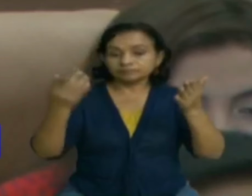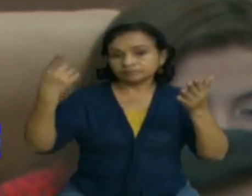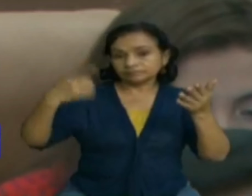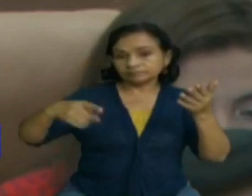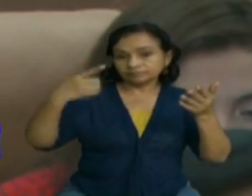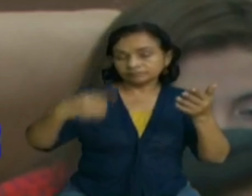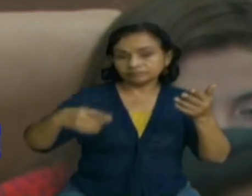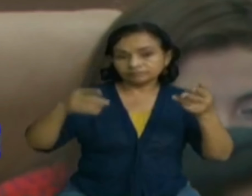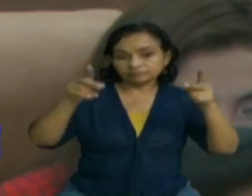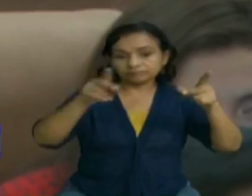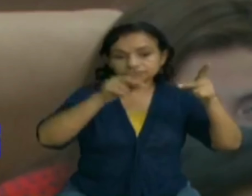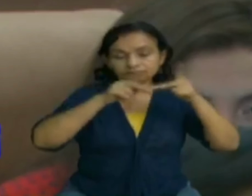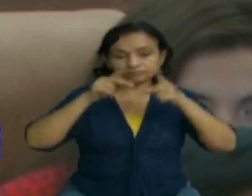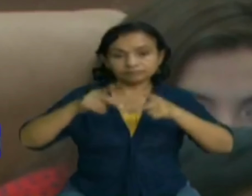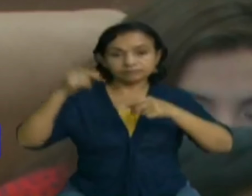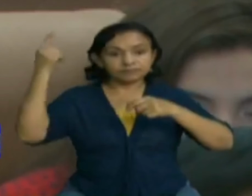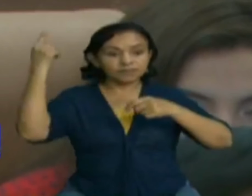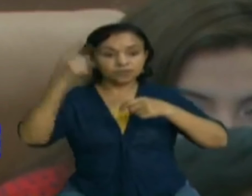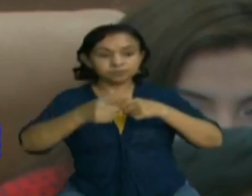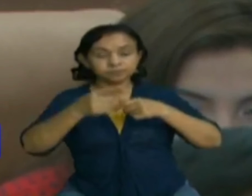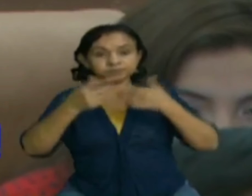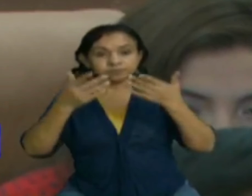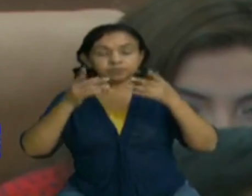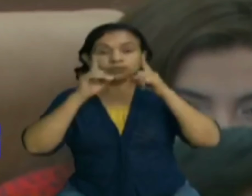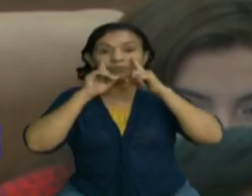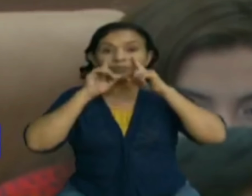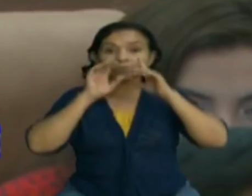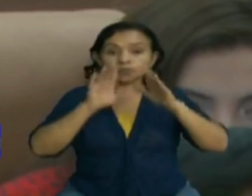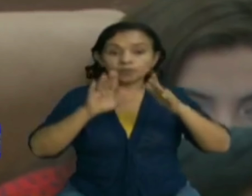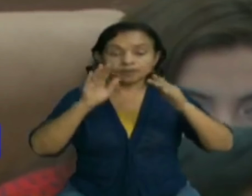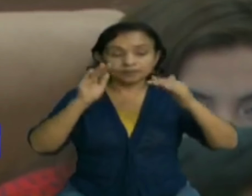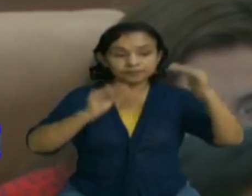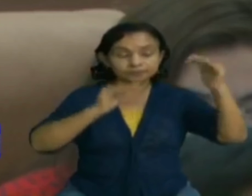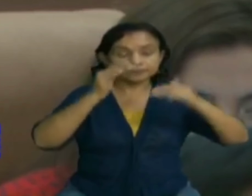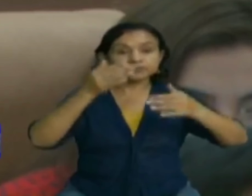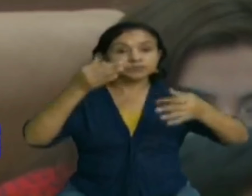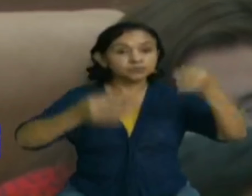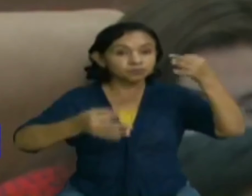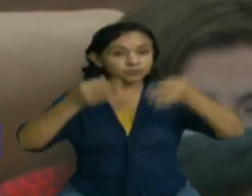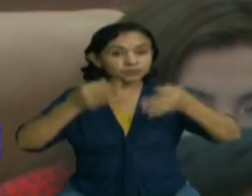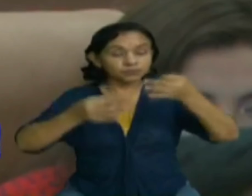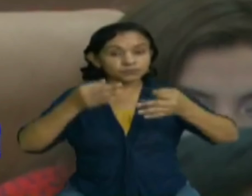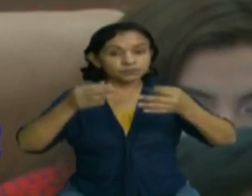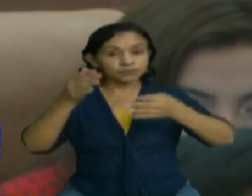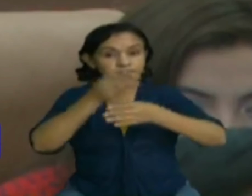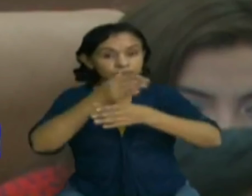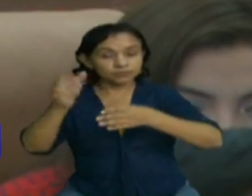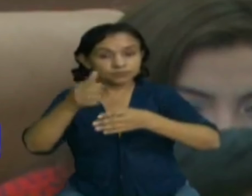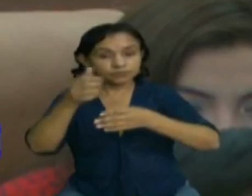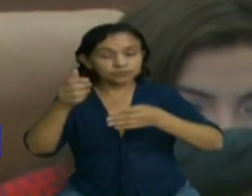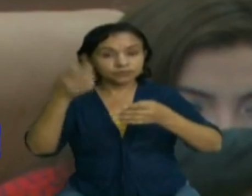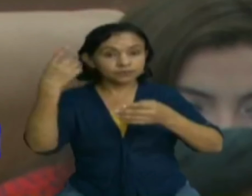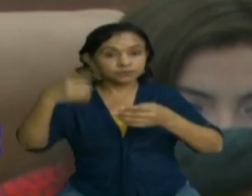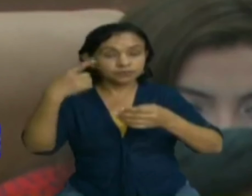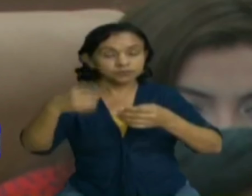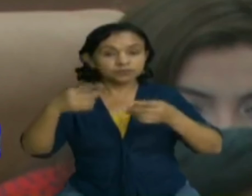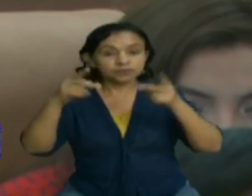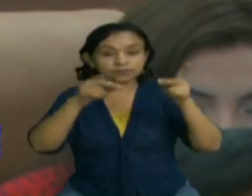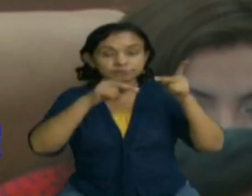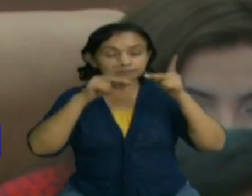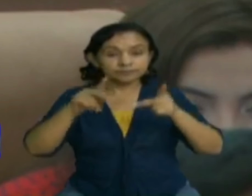derechos de la persona acusada, guardando el equilibrio de la justicia, por un lado proteger los derechos de las víctimas